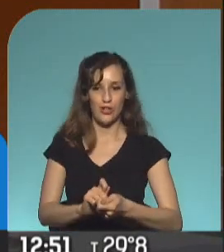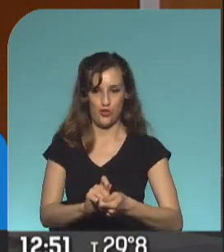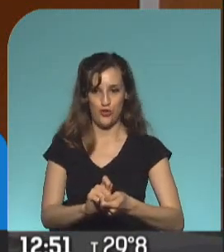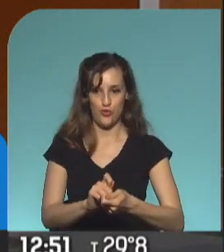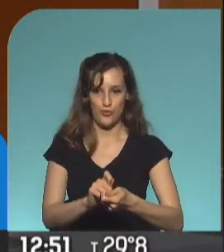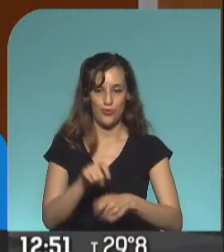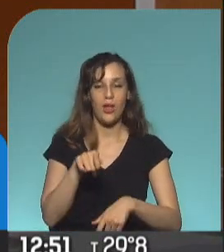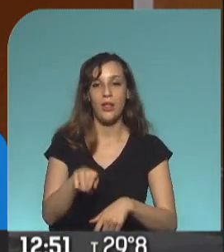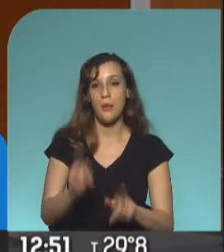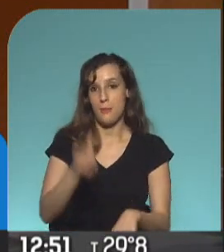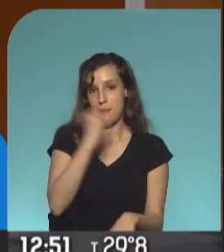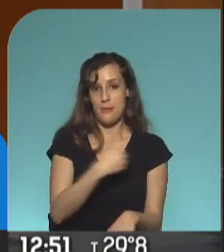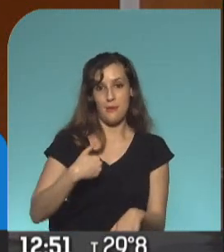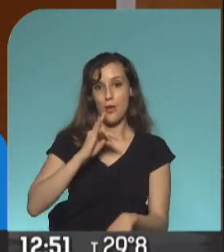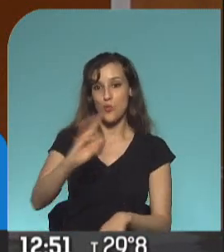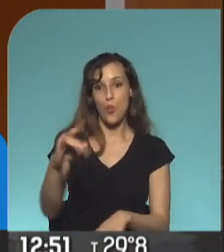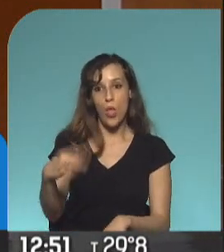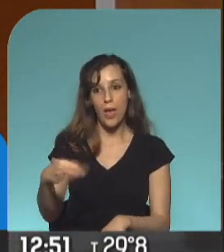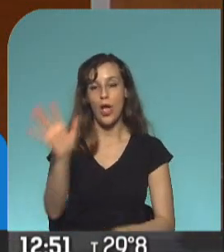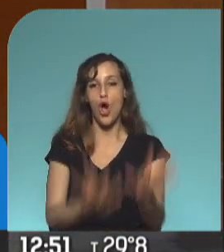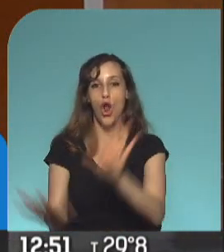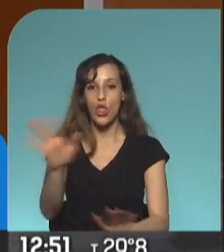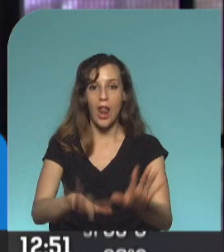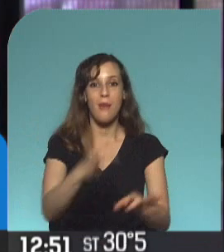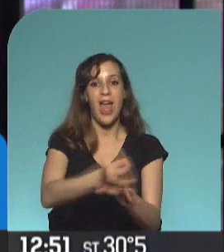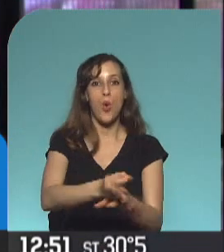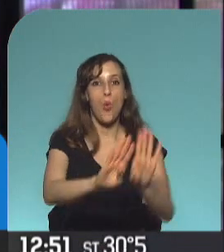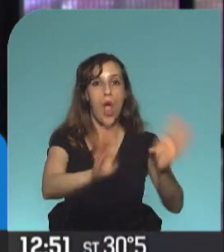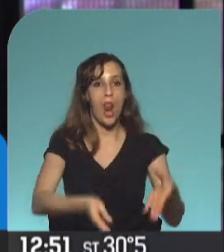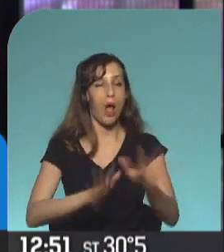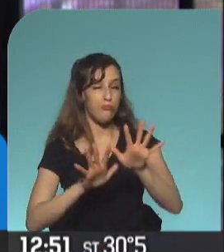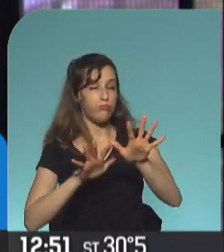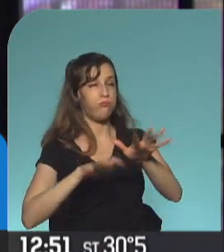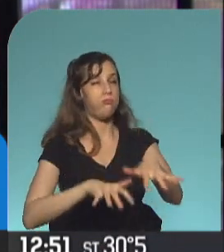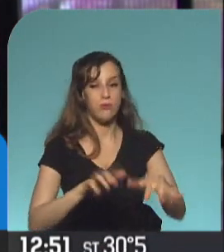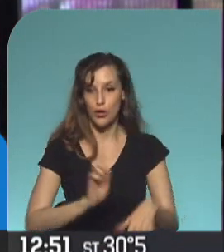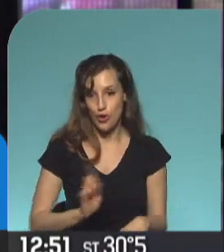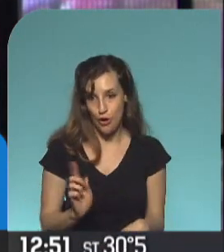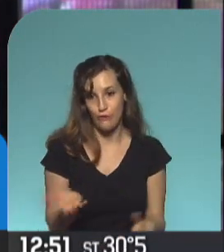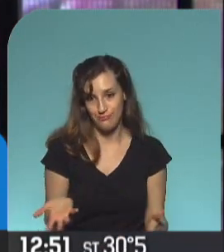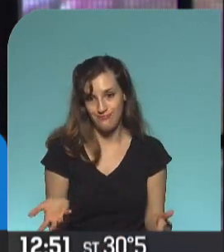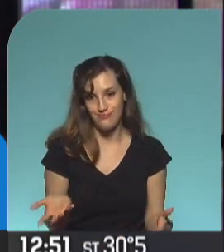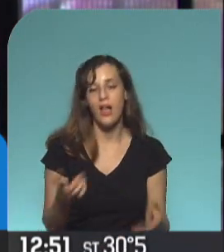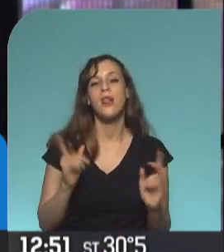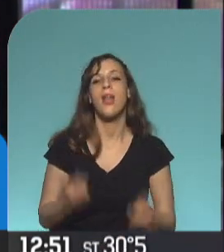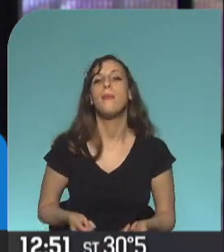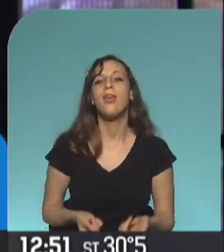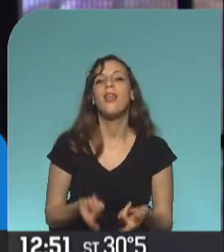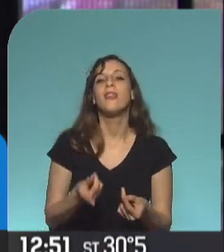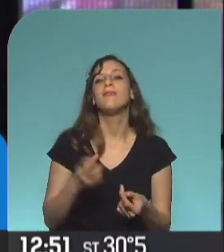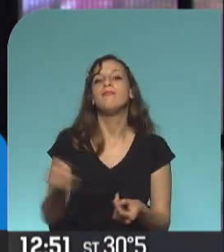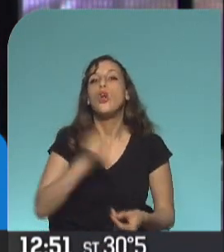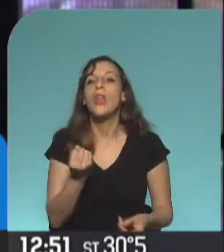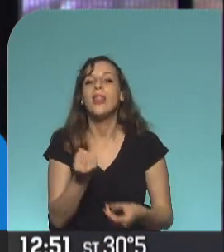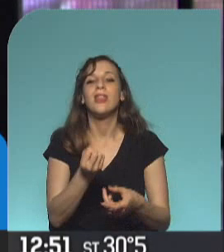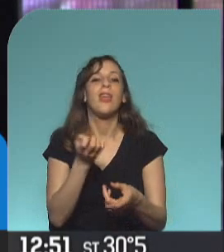papás tendrán que ordenarse para no aglomerarse en la puerta de la escuela. Sí, claro. También está previsto en esta organización escolar que el ingreso de las y los